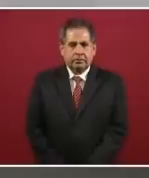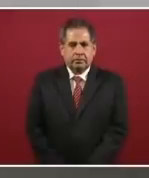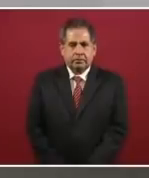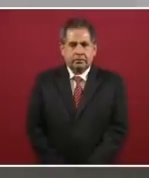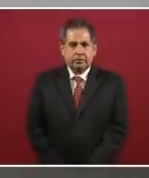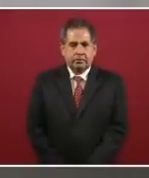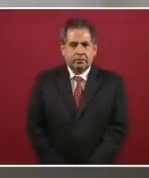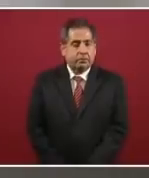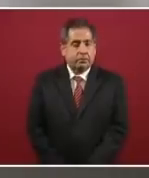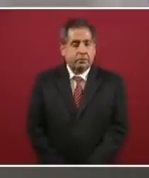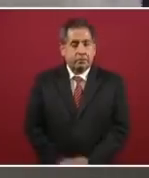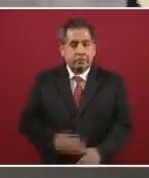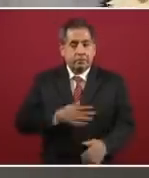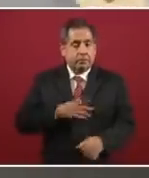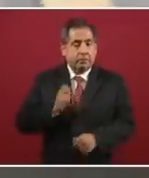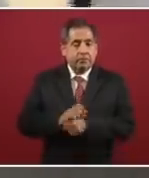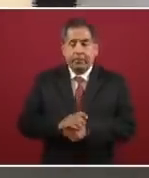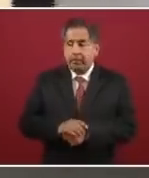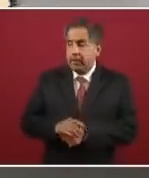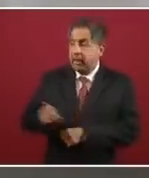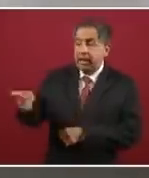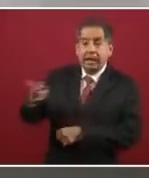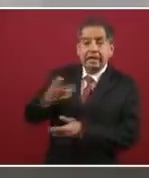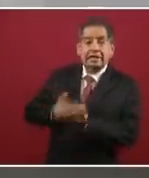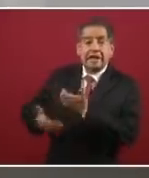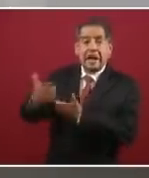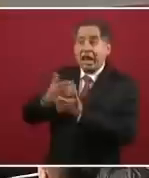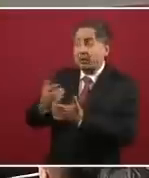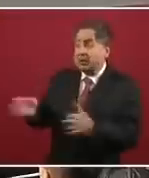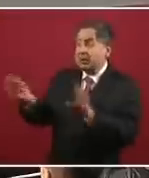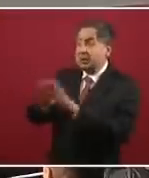Le ganamos a los de la central de abasto.